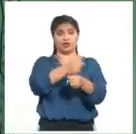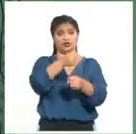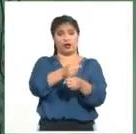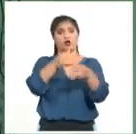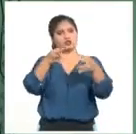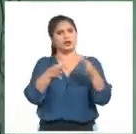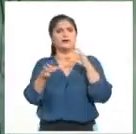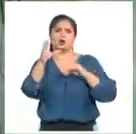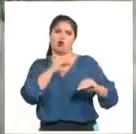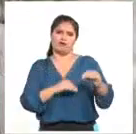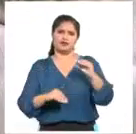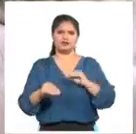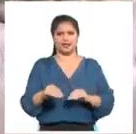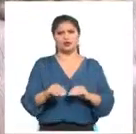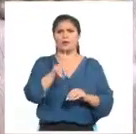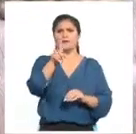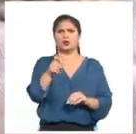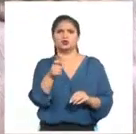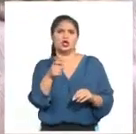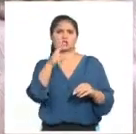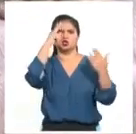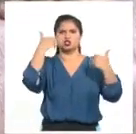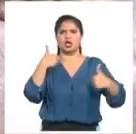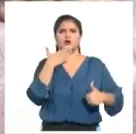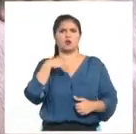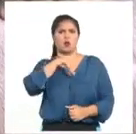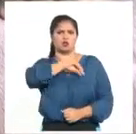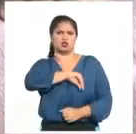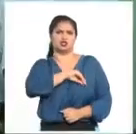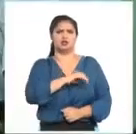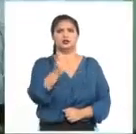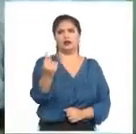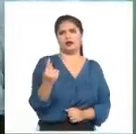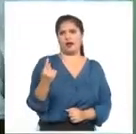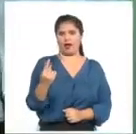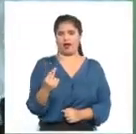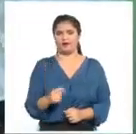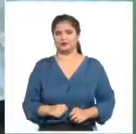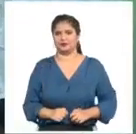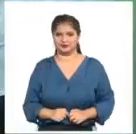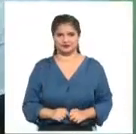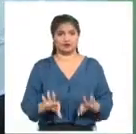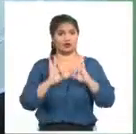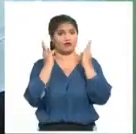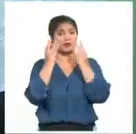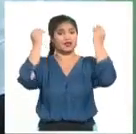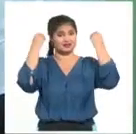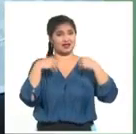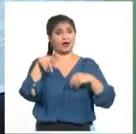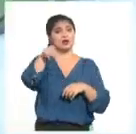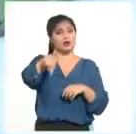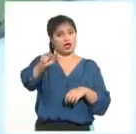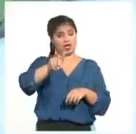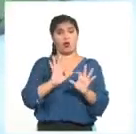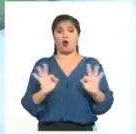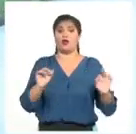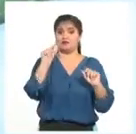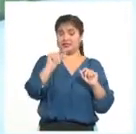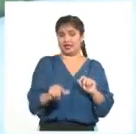conversando y preocupándonos por los pacientes. Y bien conocen Diane y su familia de la entrega y humanismo de los especialistas del servicio